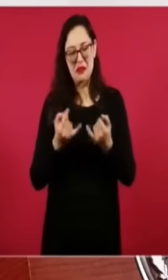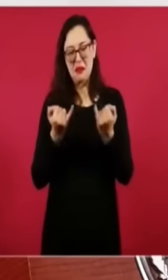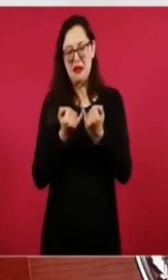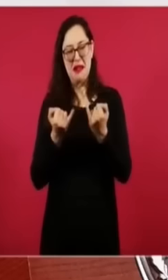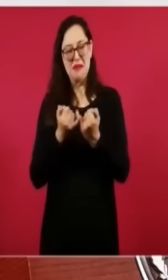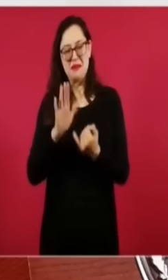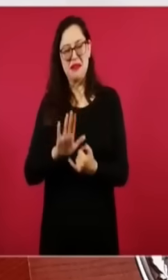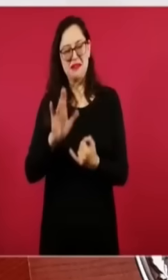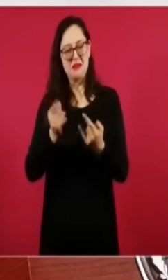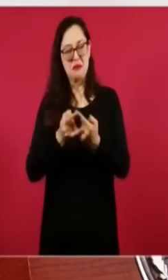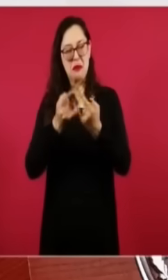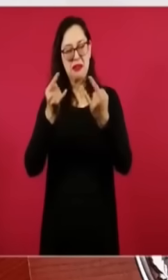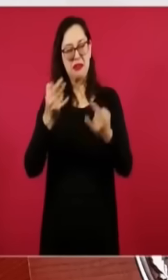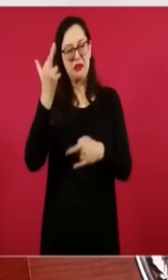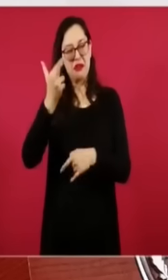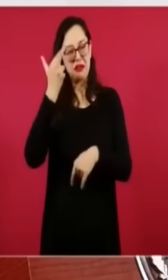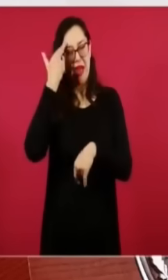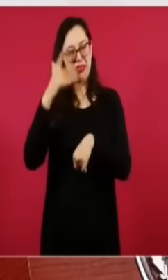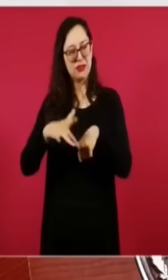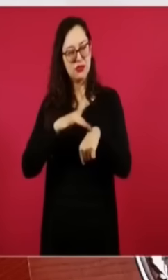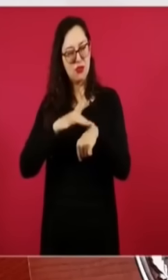desnudo